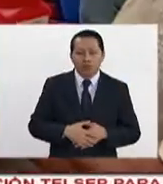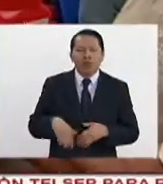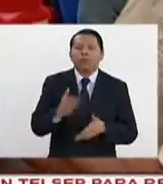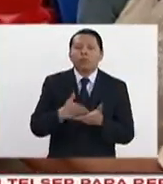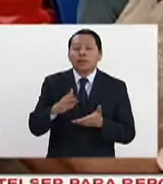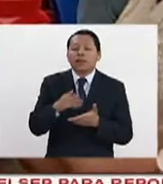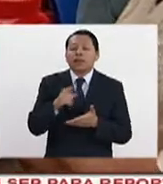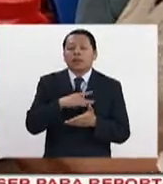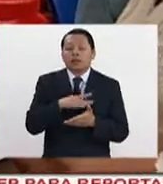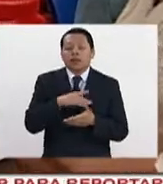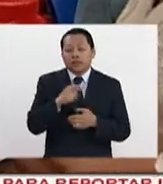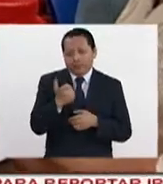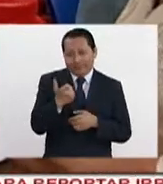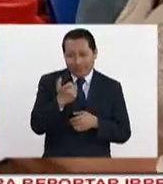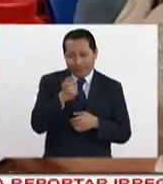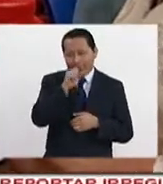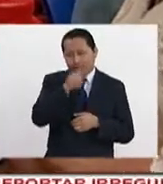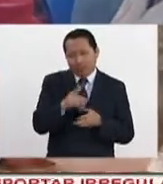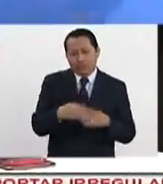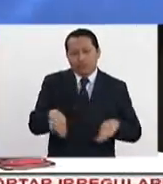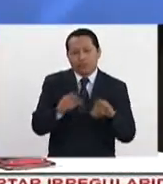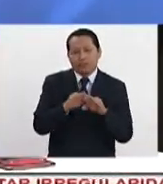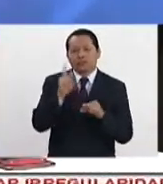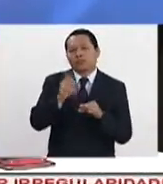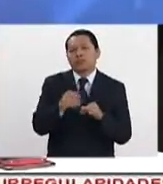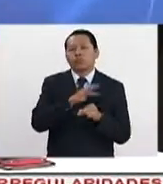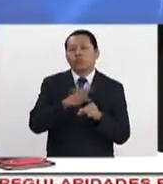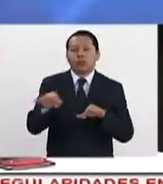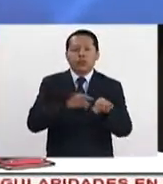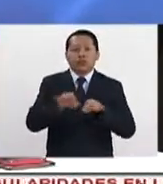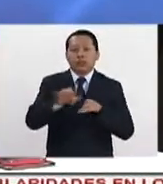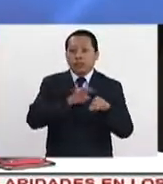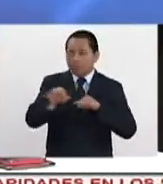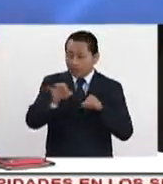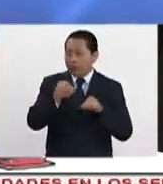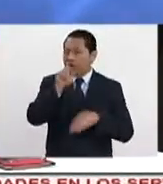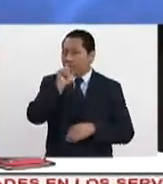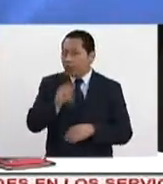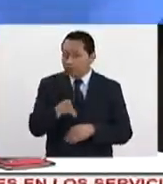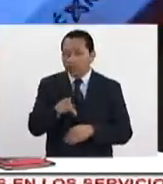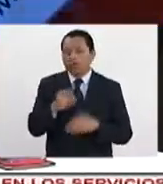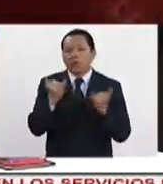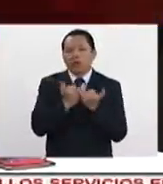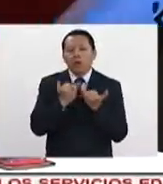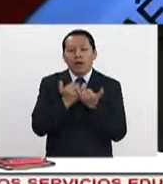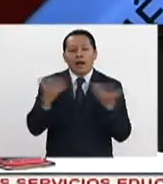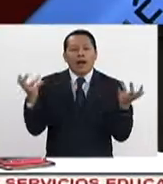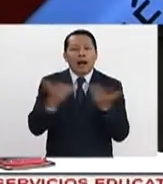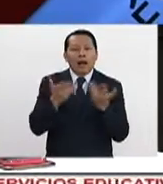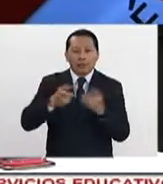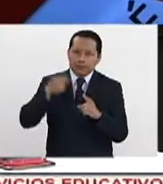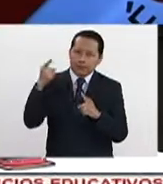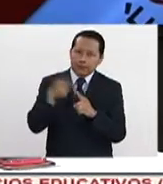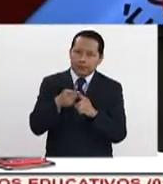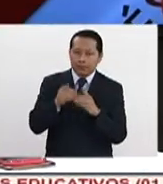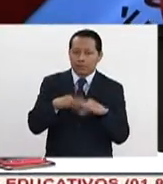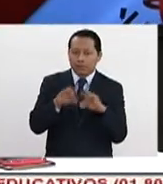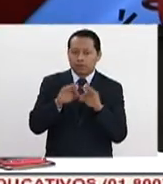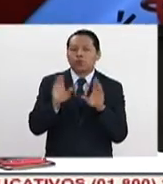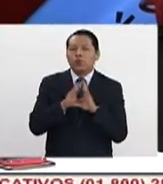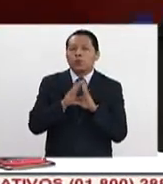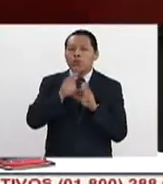parte financiera, que por supuesto es muy importante para poder operar, se ha hecho énfasis también en